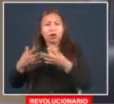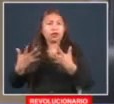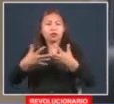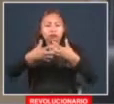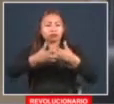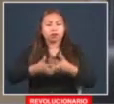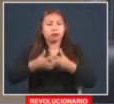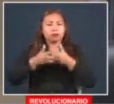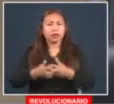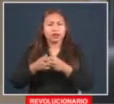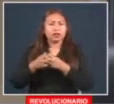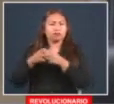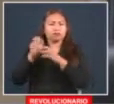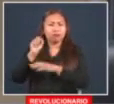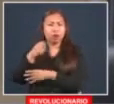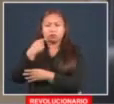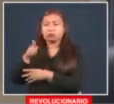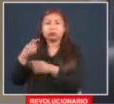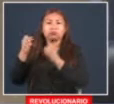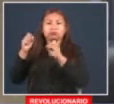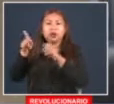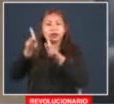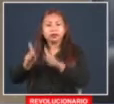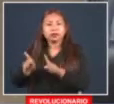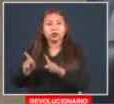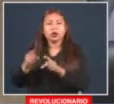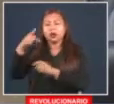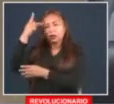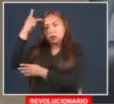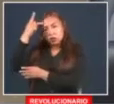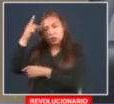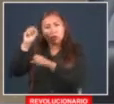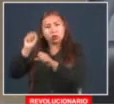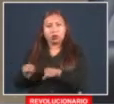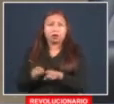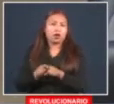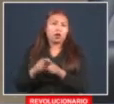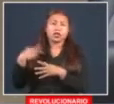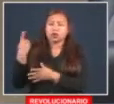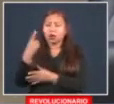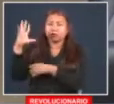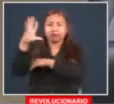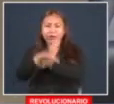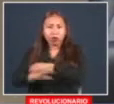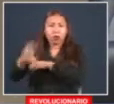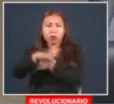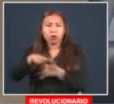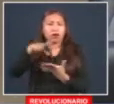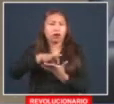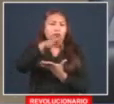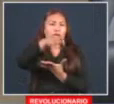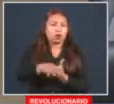no hacemos una ley para subirle la pena a los políticos que toda la vida le han robado al pueblo? Ahí no hacemos una